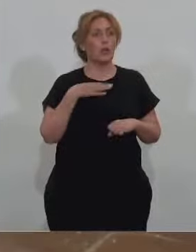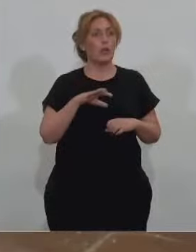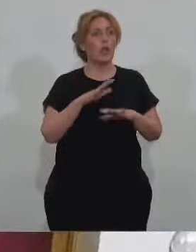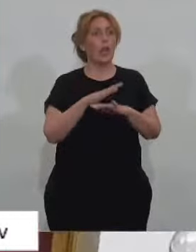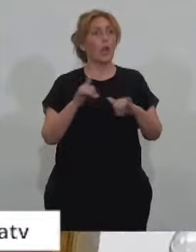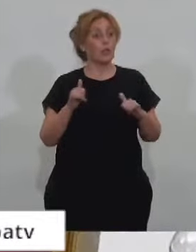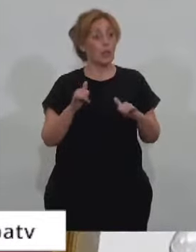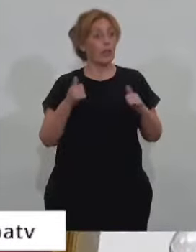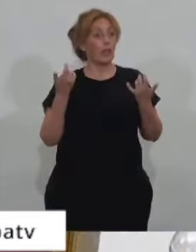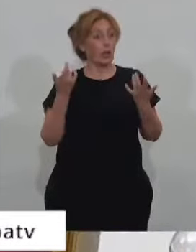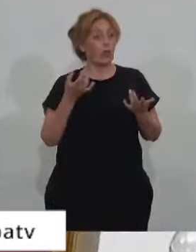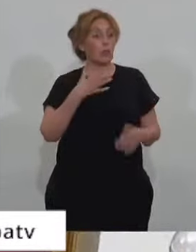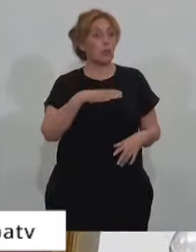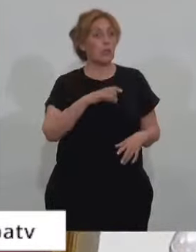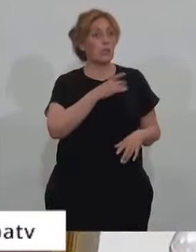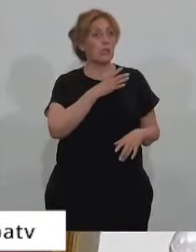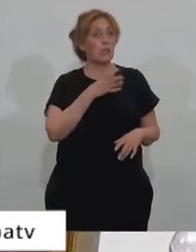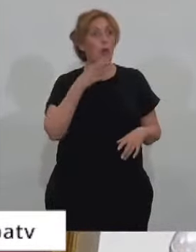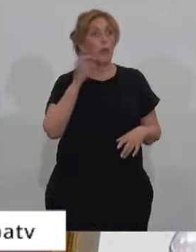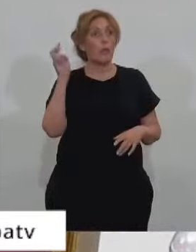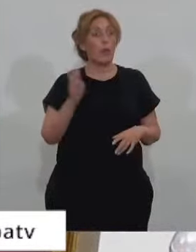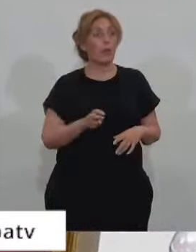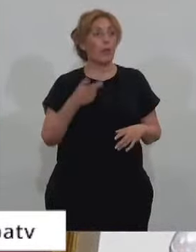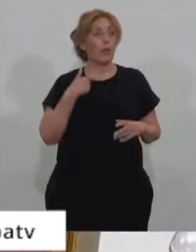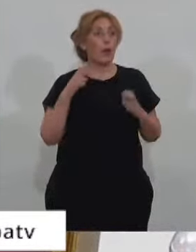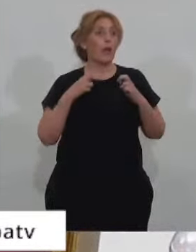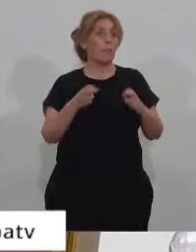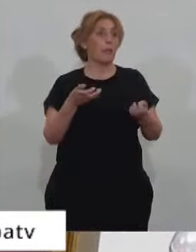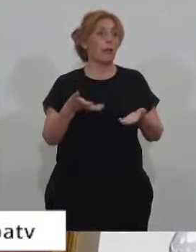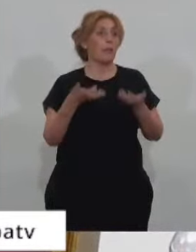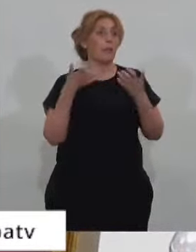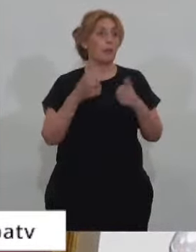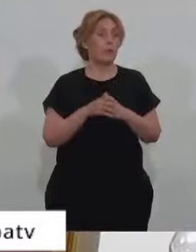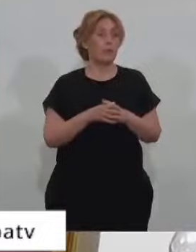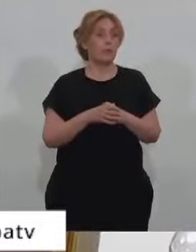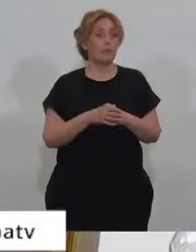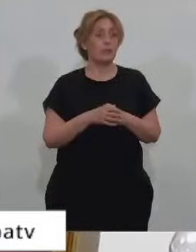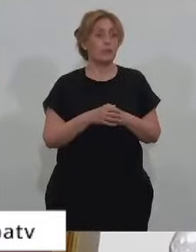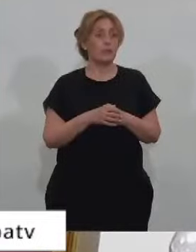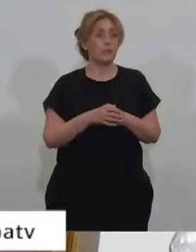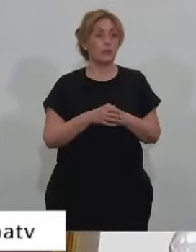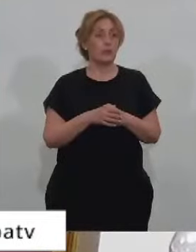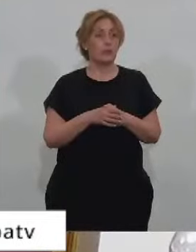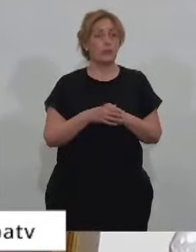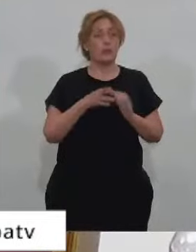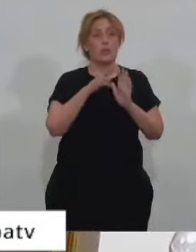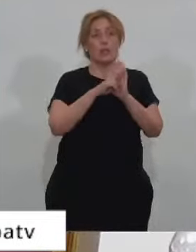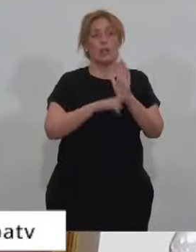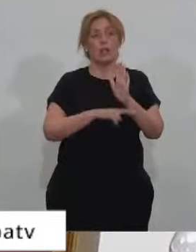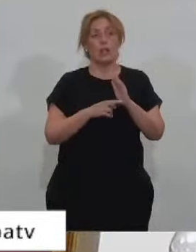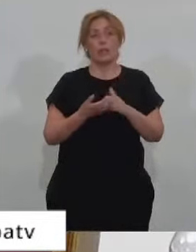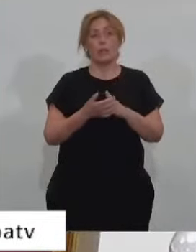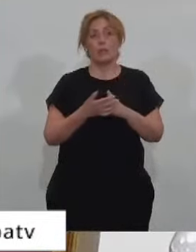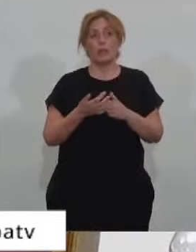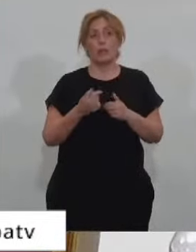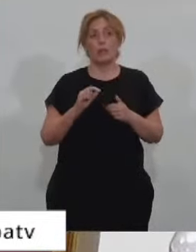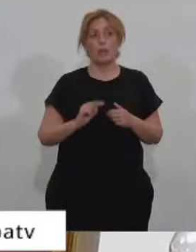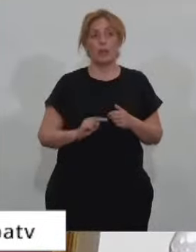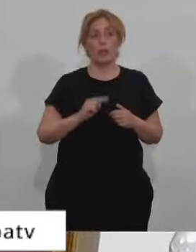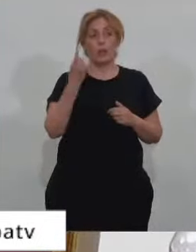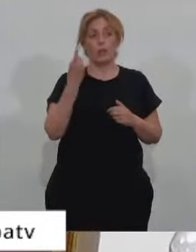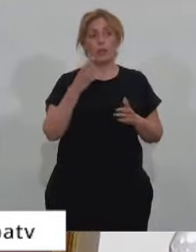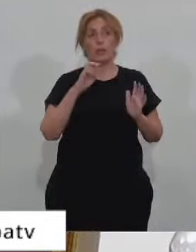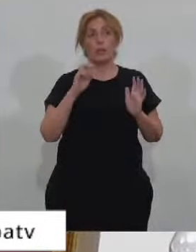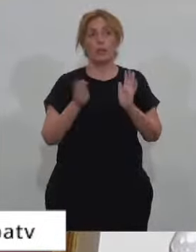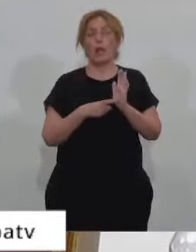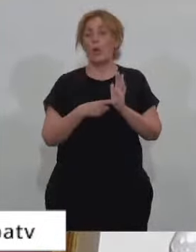pleno. Evidentemente, nosotros no vamos a traer un reglamento a pleno, en primer lugar, porque no es legal traer un reglamento a pleno a decisión propia del